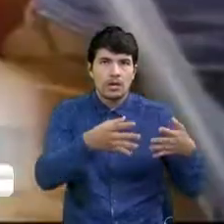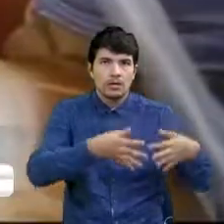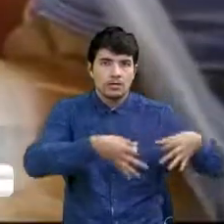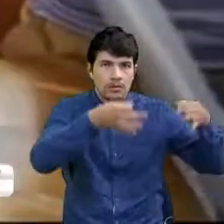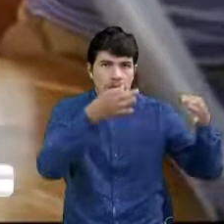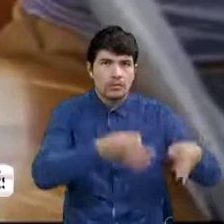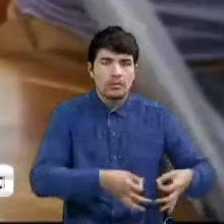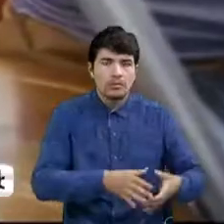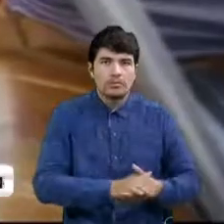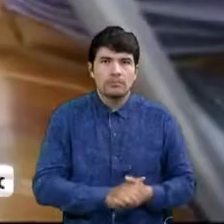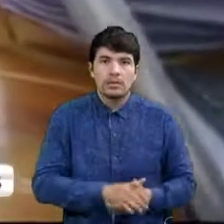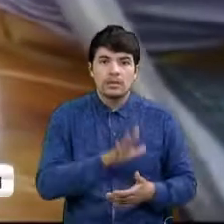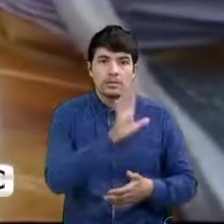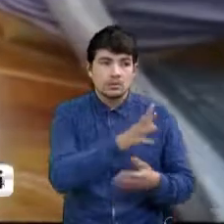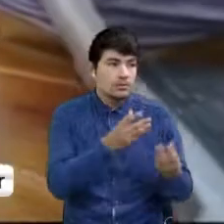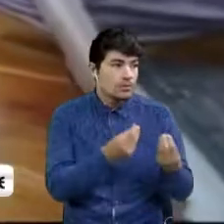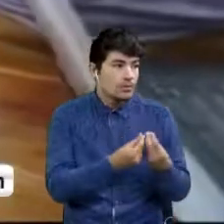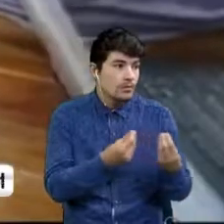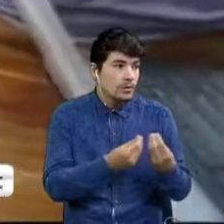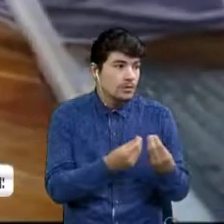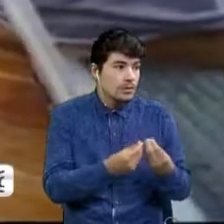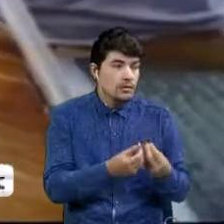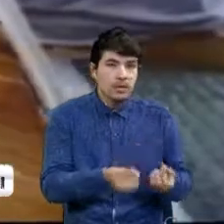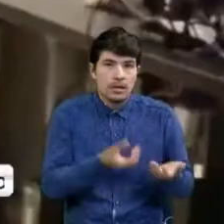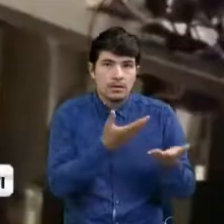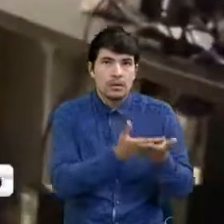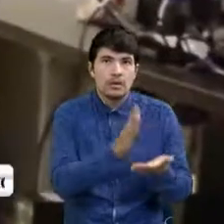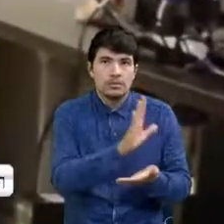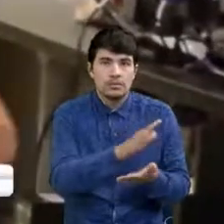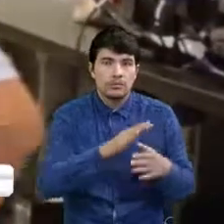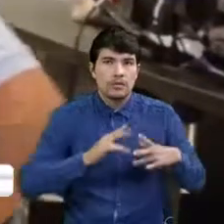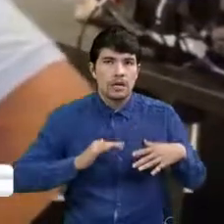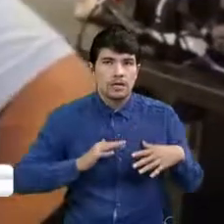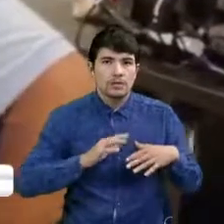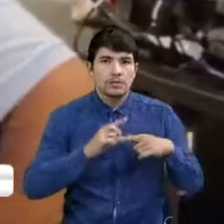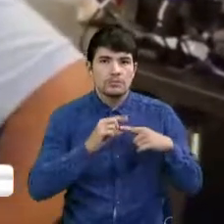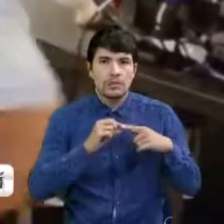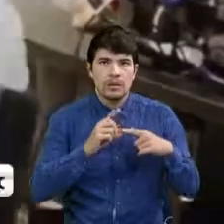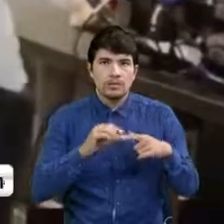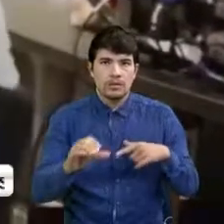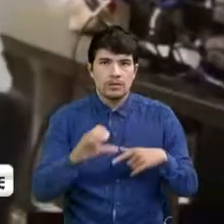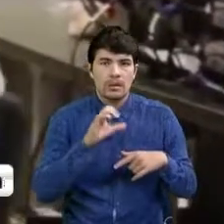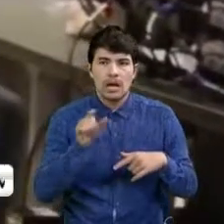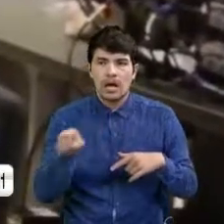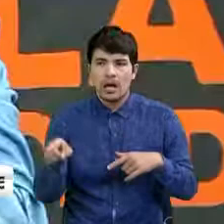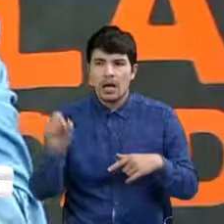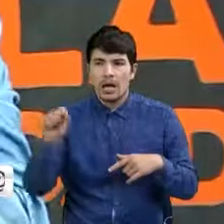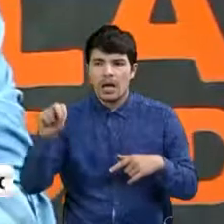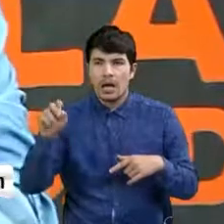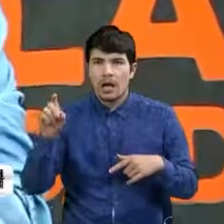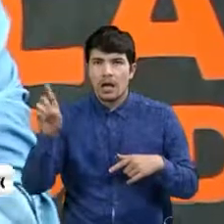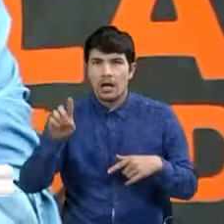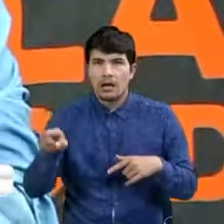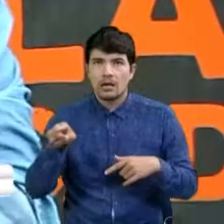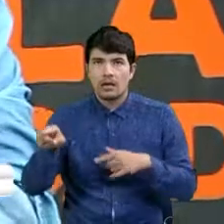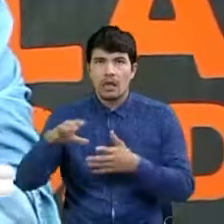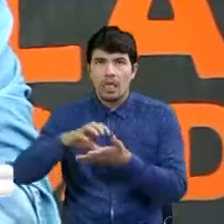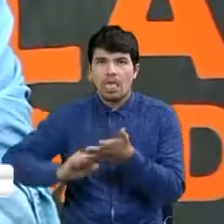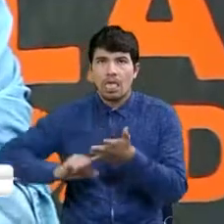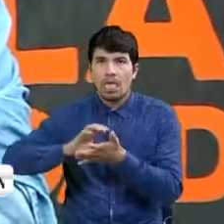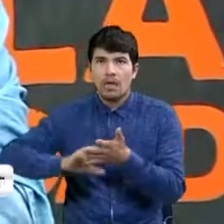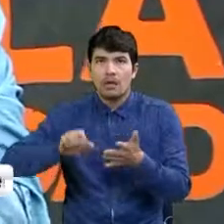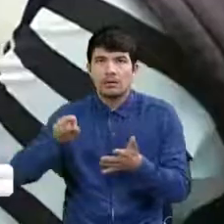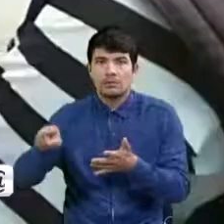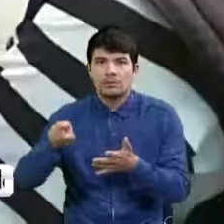estipulados. Mientras sus compañeros reciben vacaciones, primas y cesantías, Andrés tiene una larga lista de descuentos para su